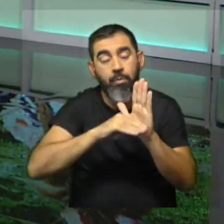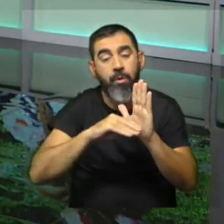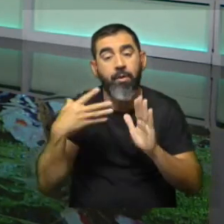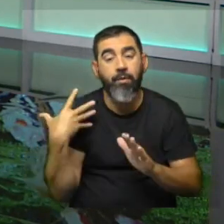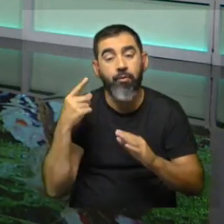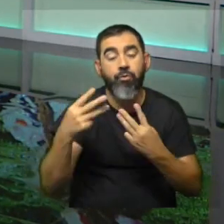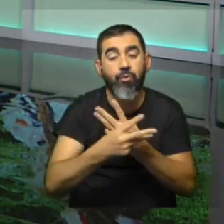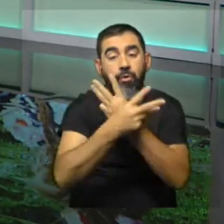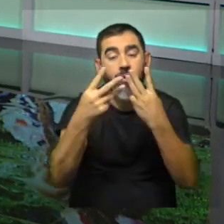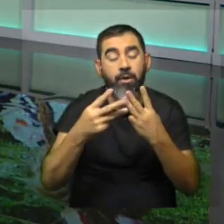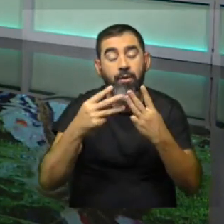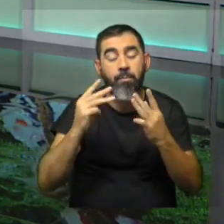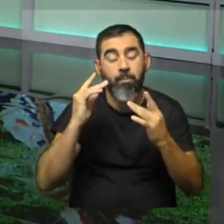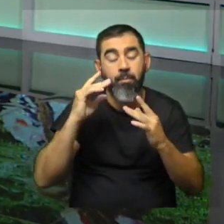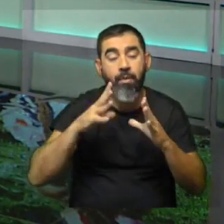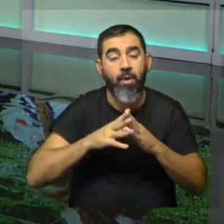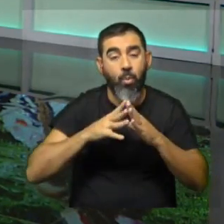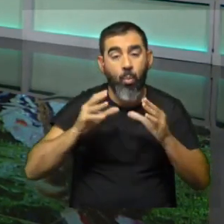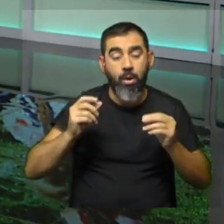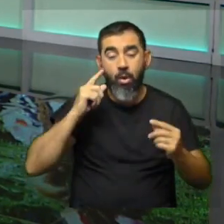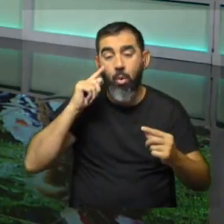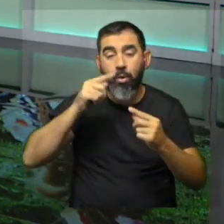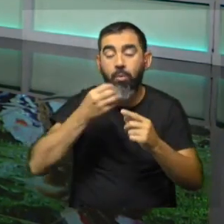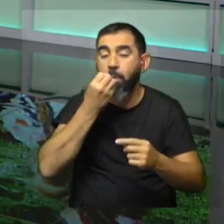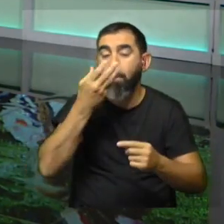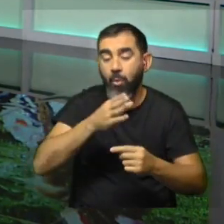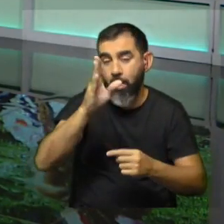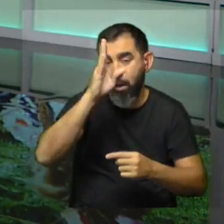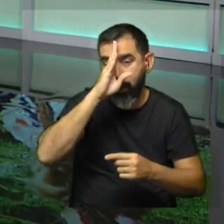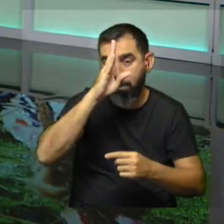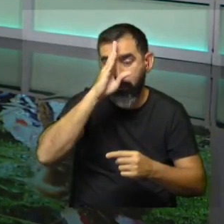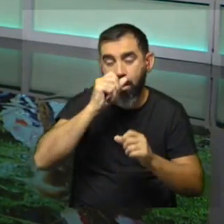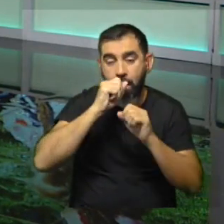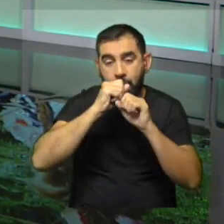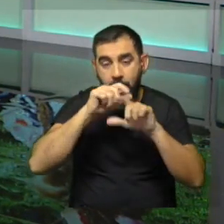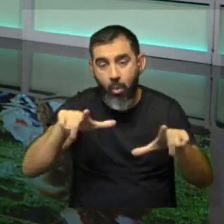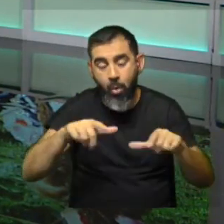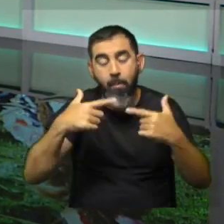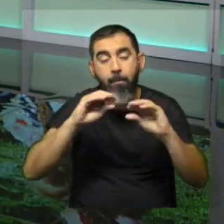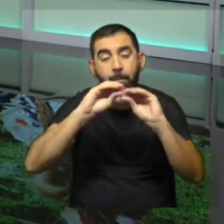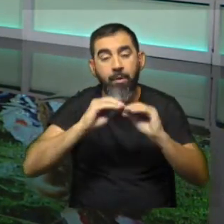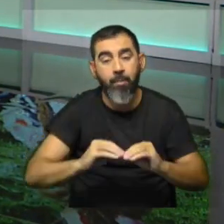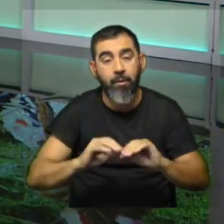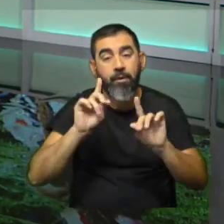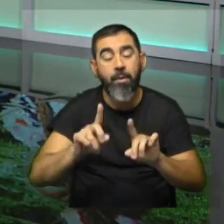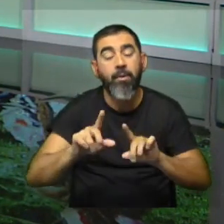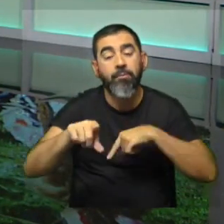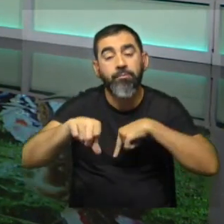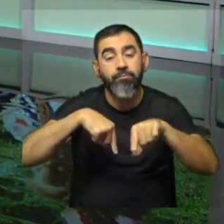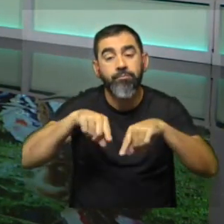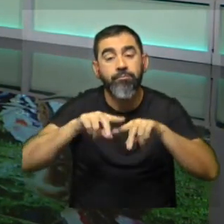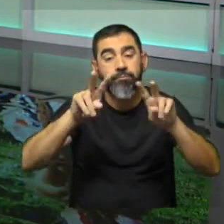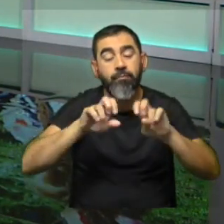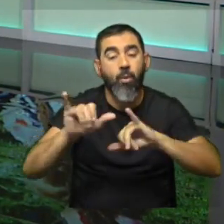Dirección General de Educación y Primaria que apunta a mejorar los aprendizajes en lengua y matemáticas, también articulándonos en torno